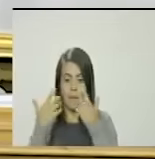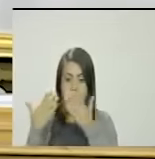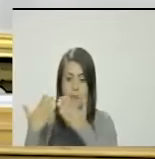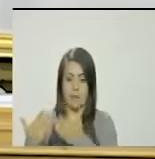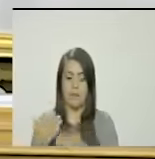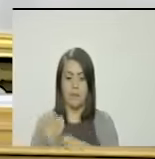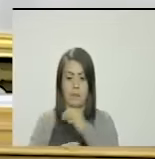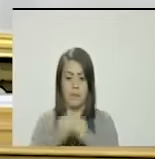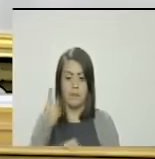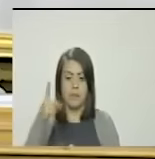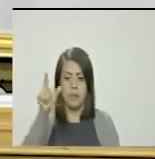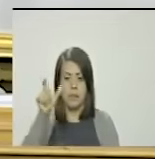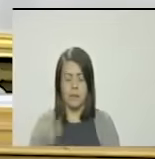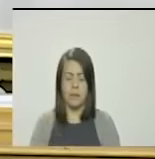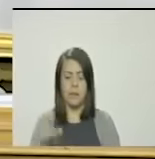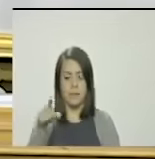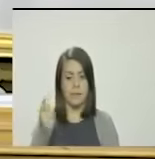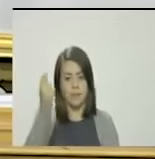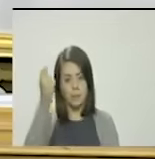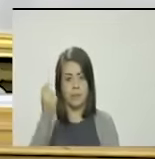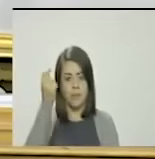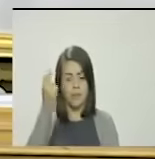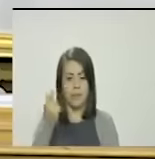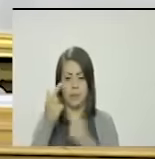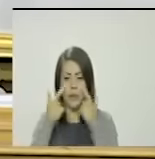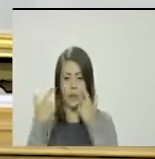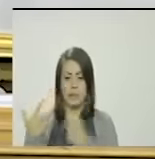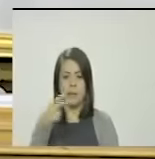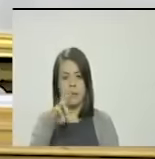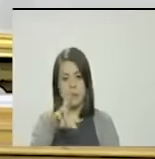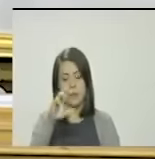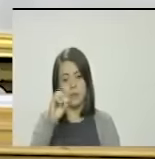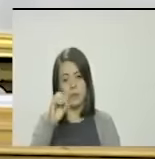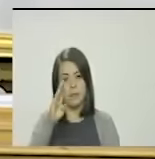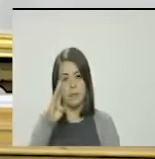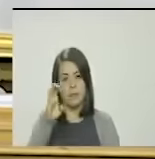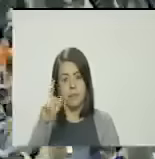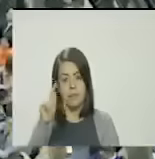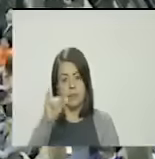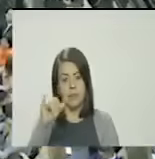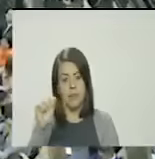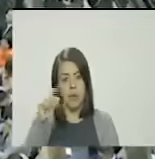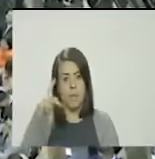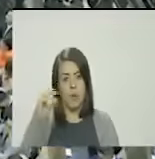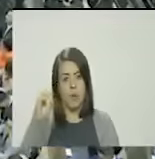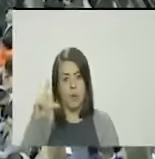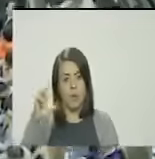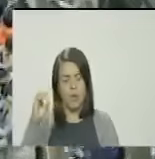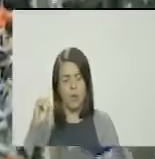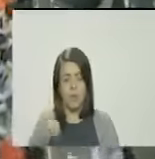el derecho de palabra a la diputada Rodbexa Poleo.